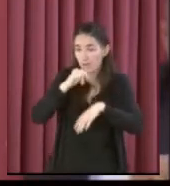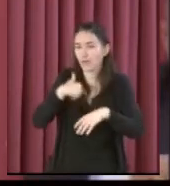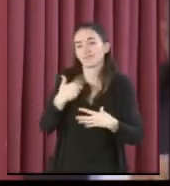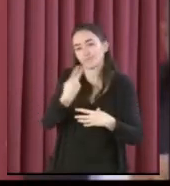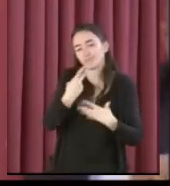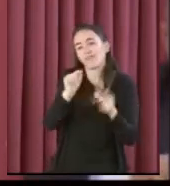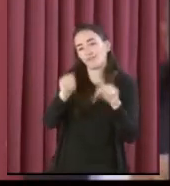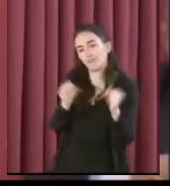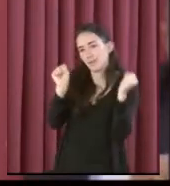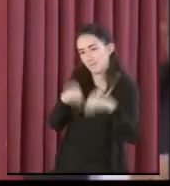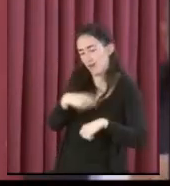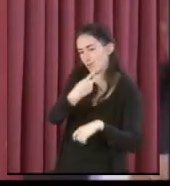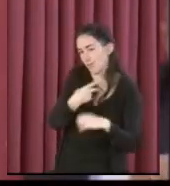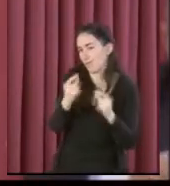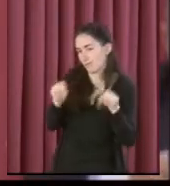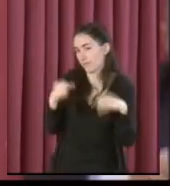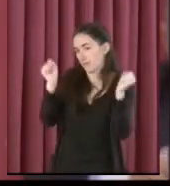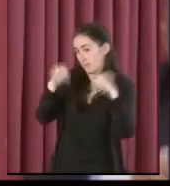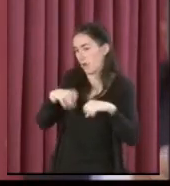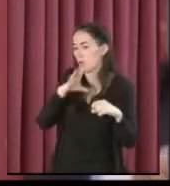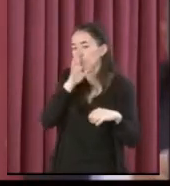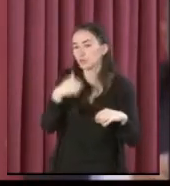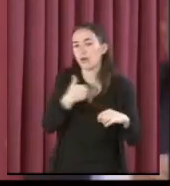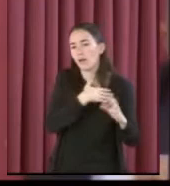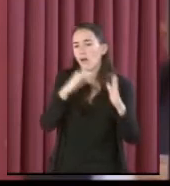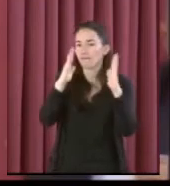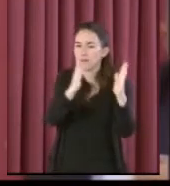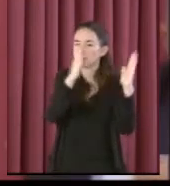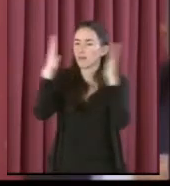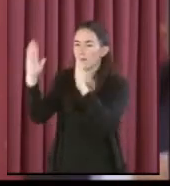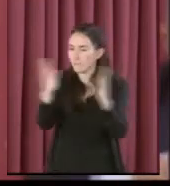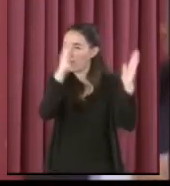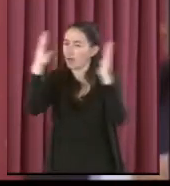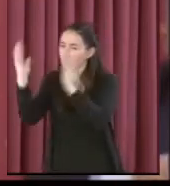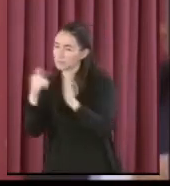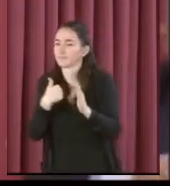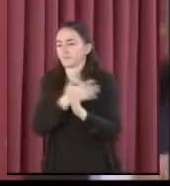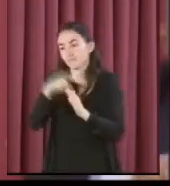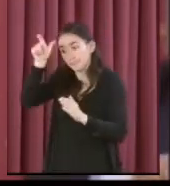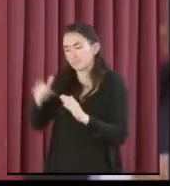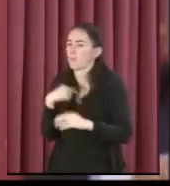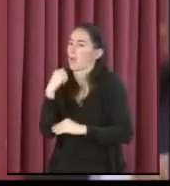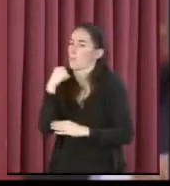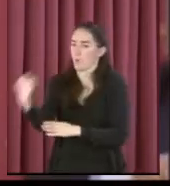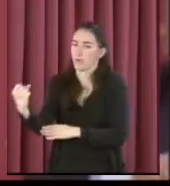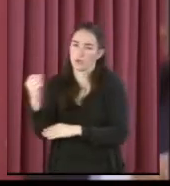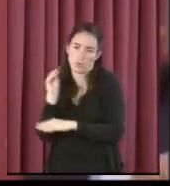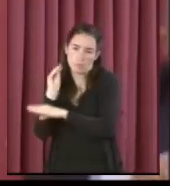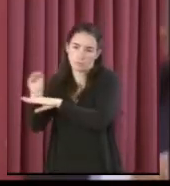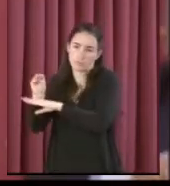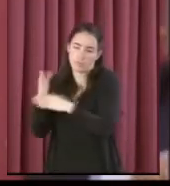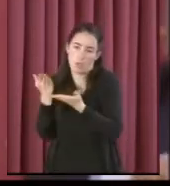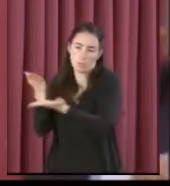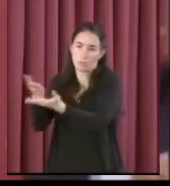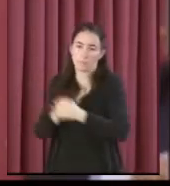para permanecer al lado del emprendedor en todas las fases del proceso. A este tipo de iniciativas se suman otros programas que